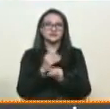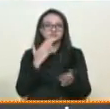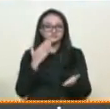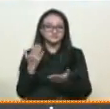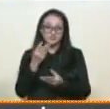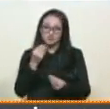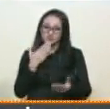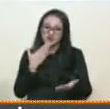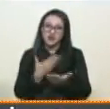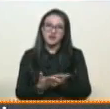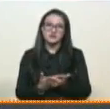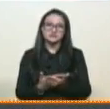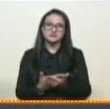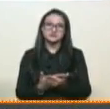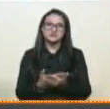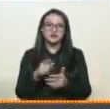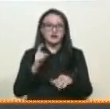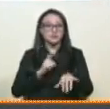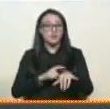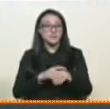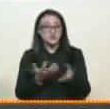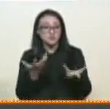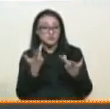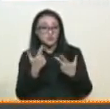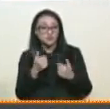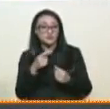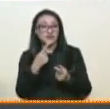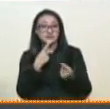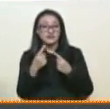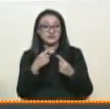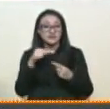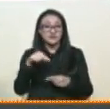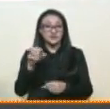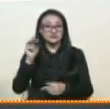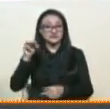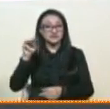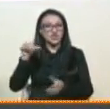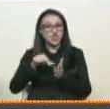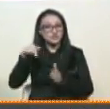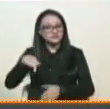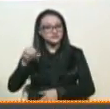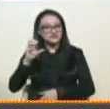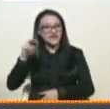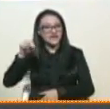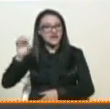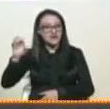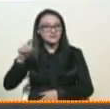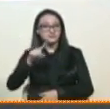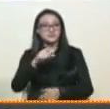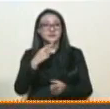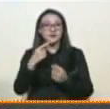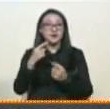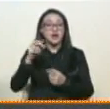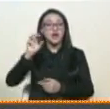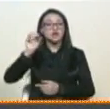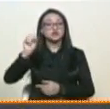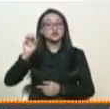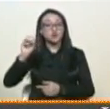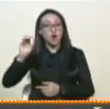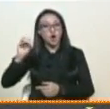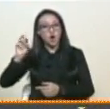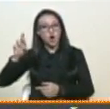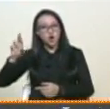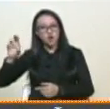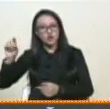gracias por haber brindado este tiempo en esta entrevista desde acá del Consejo Nacional Electoral. Comenzábamos con la rectora Socorro Hernández en relación